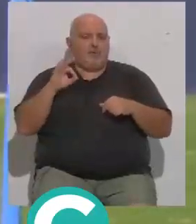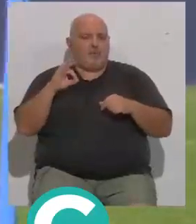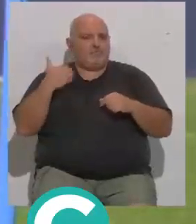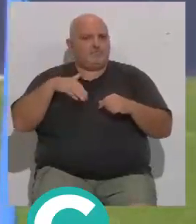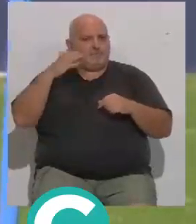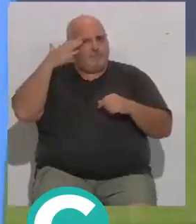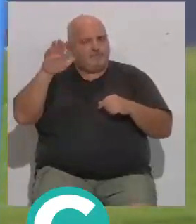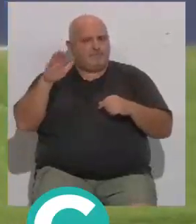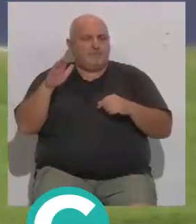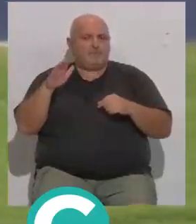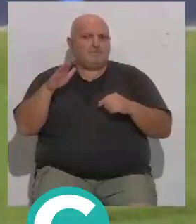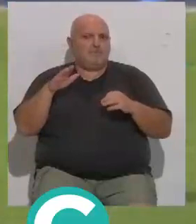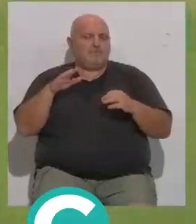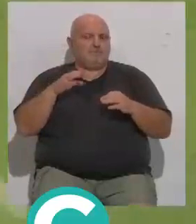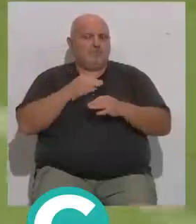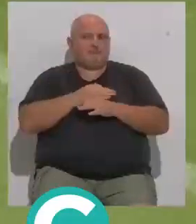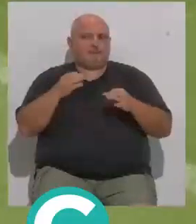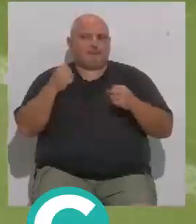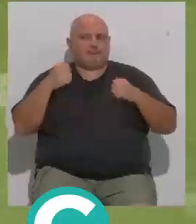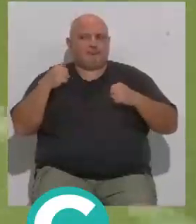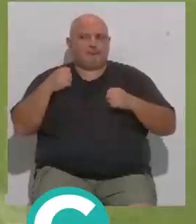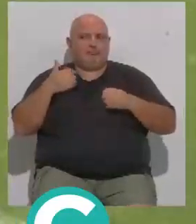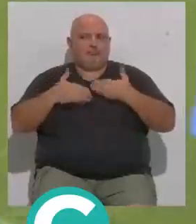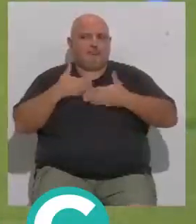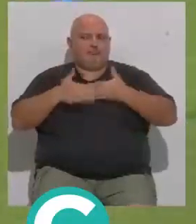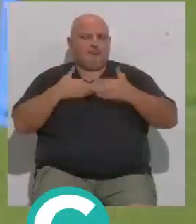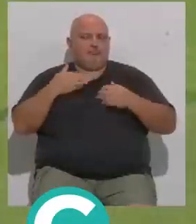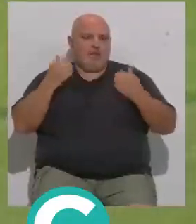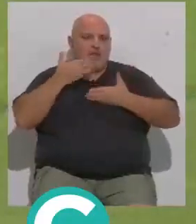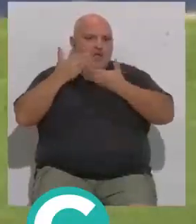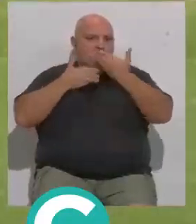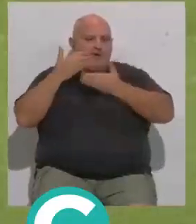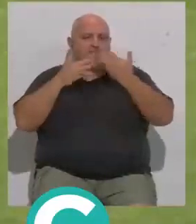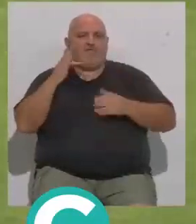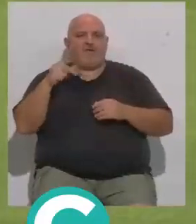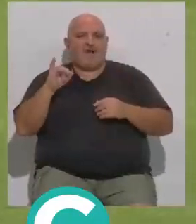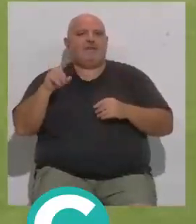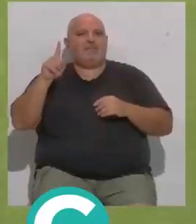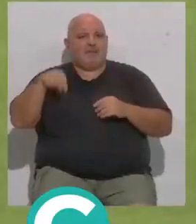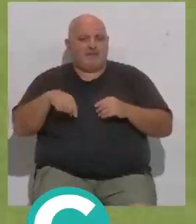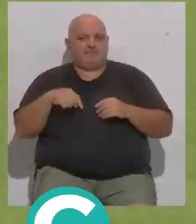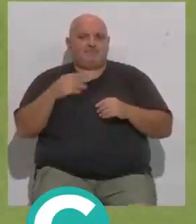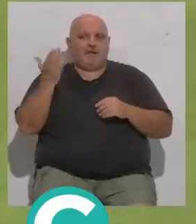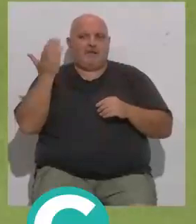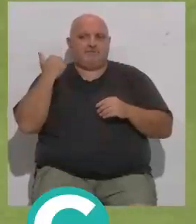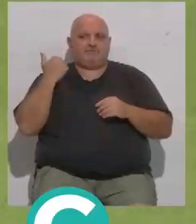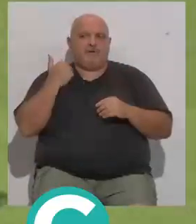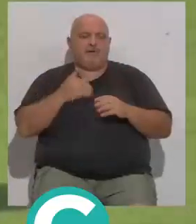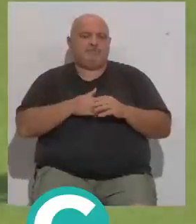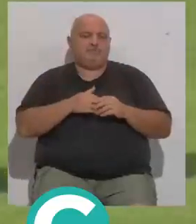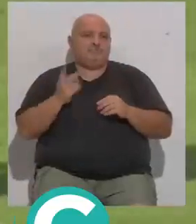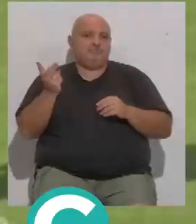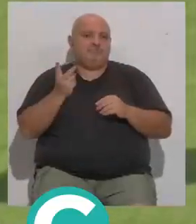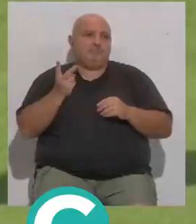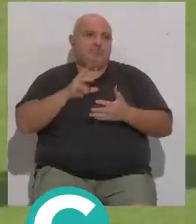está perfectamente. Ahí lo vemos al jugador hondureño, y a Fali también, que ya lo vimos ayer, y creo que son muy